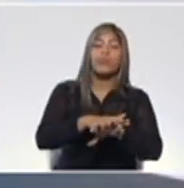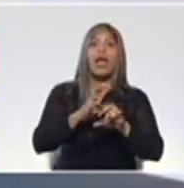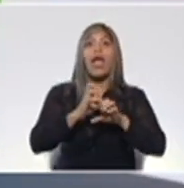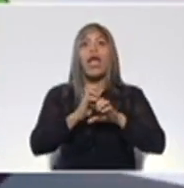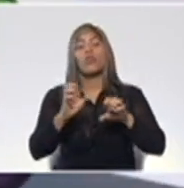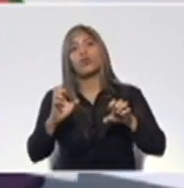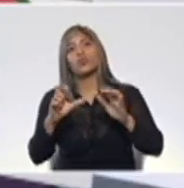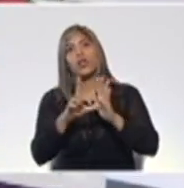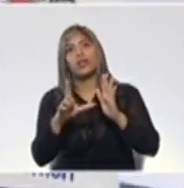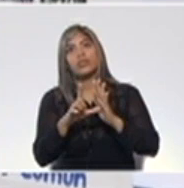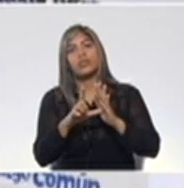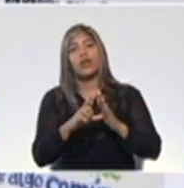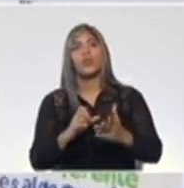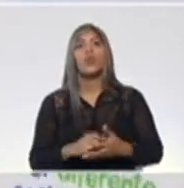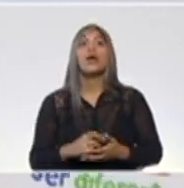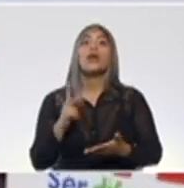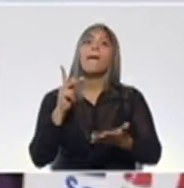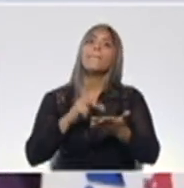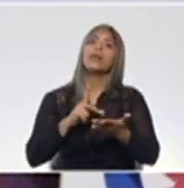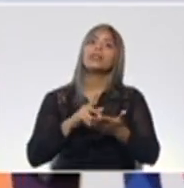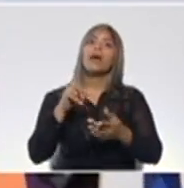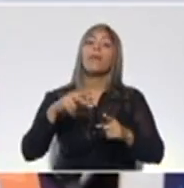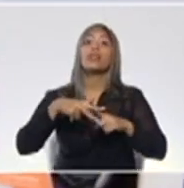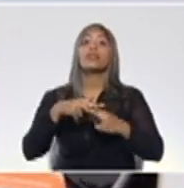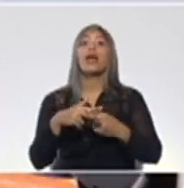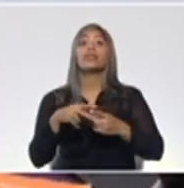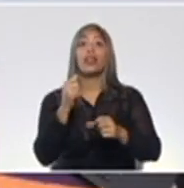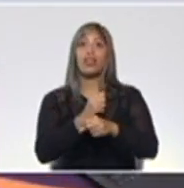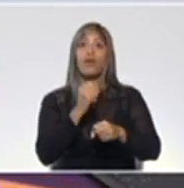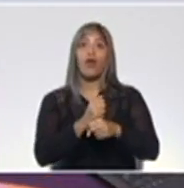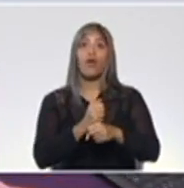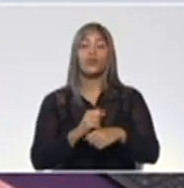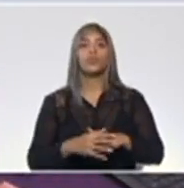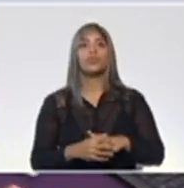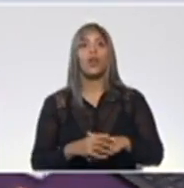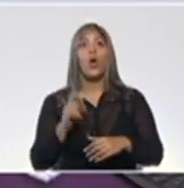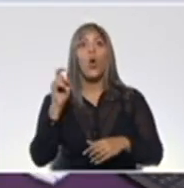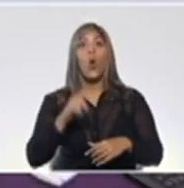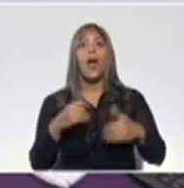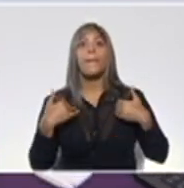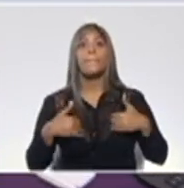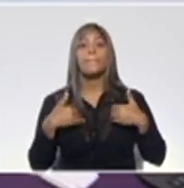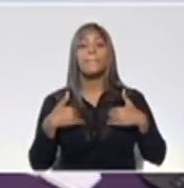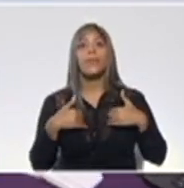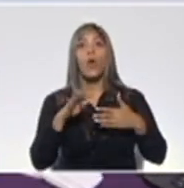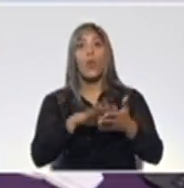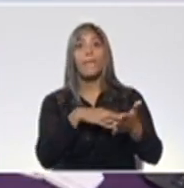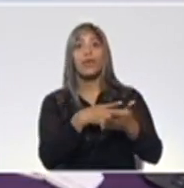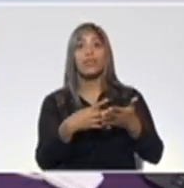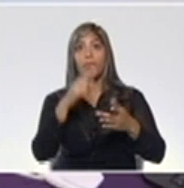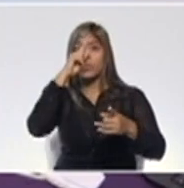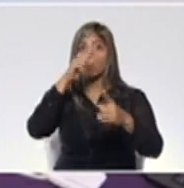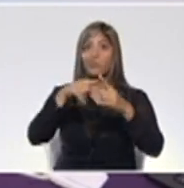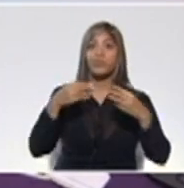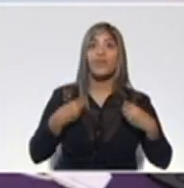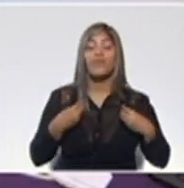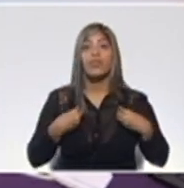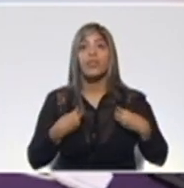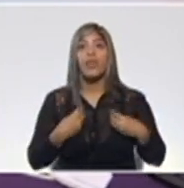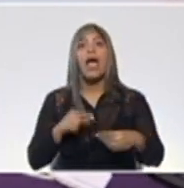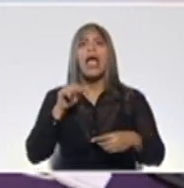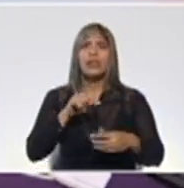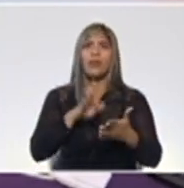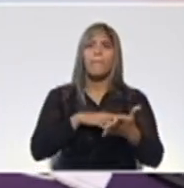educación media y de los participantes de los talleres de educación laboral. Hoy es miércoles de matemáticas para la vida,